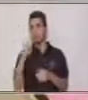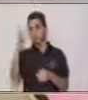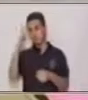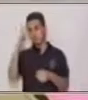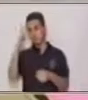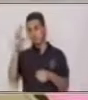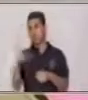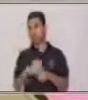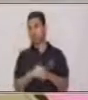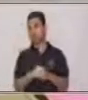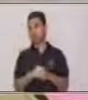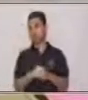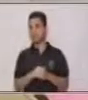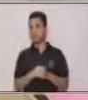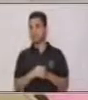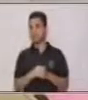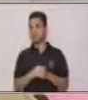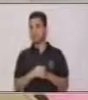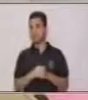recordar